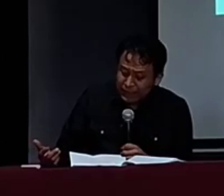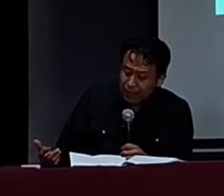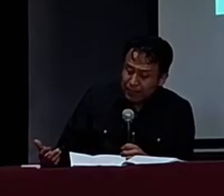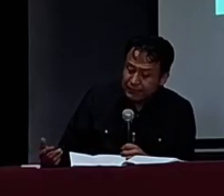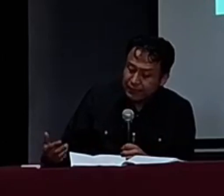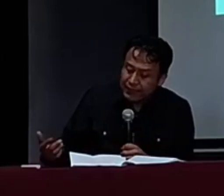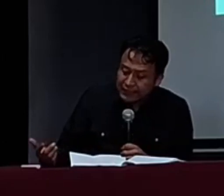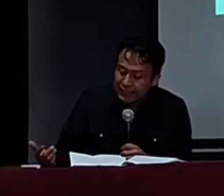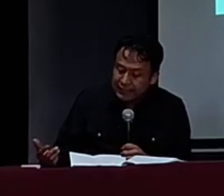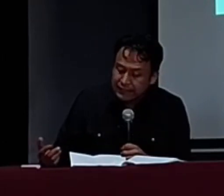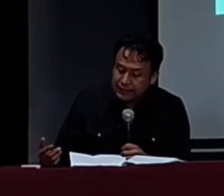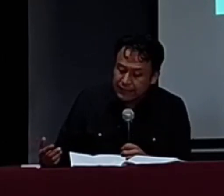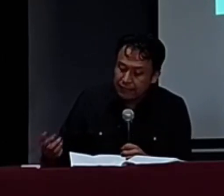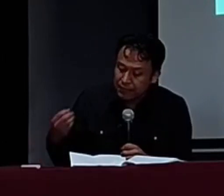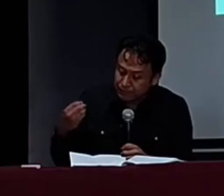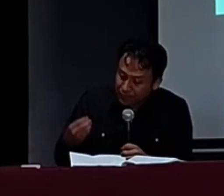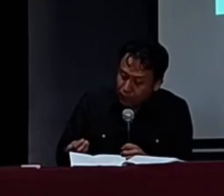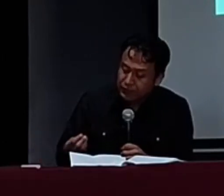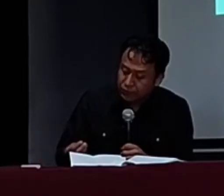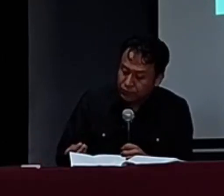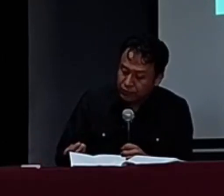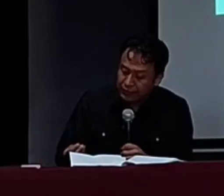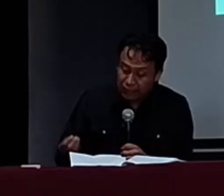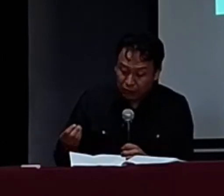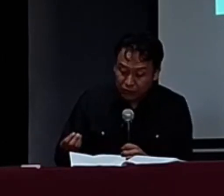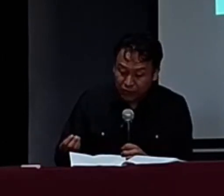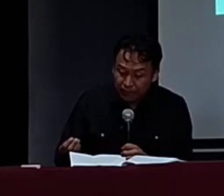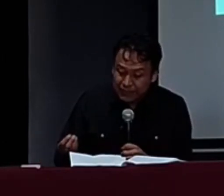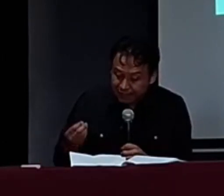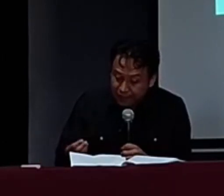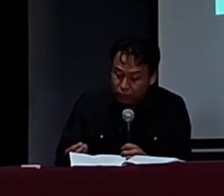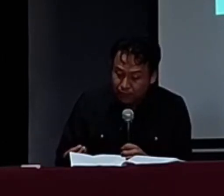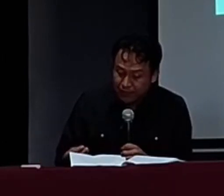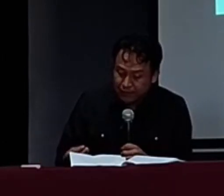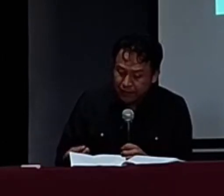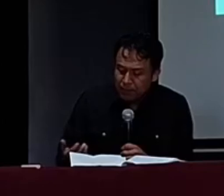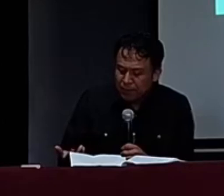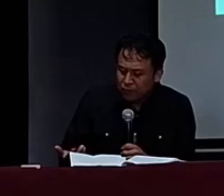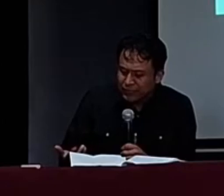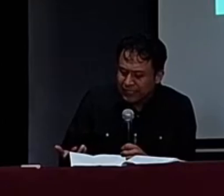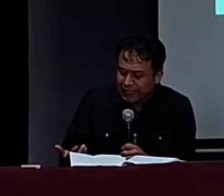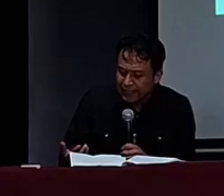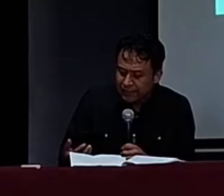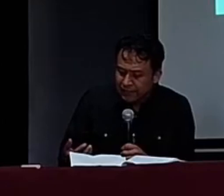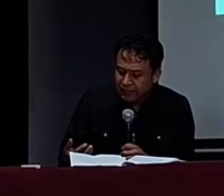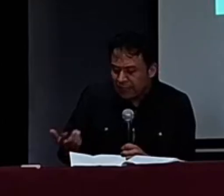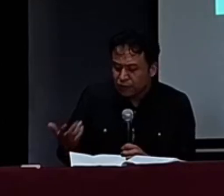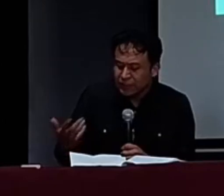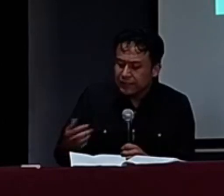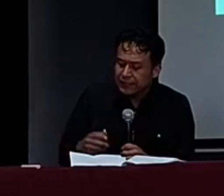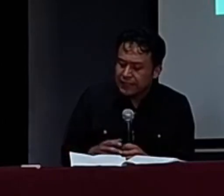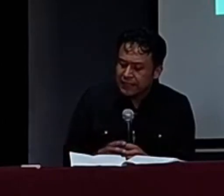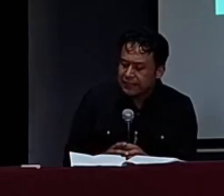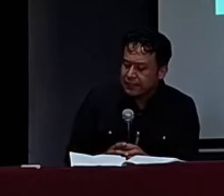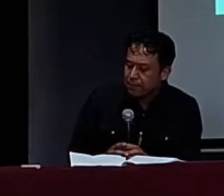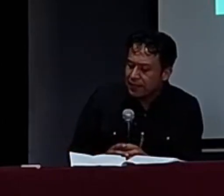Ahora que fui capaz de ver las grietas en mis prejuicios, que cuestioné mis certidumbres, me preguntaría, ¿qué